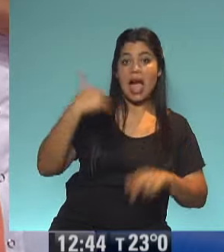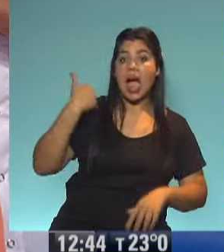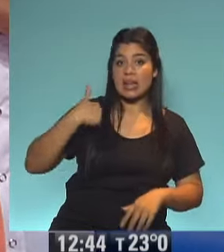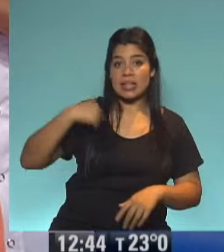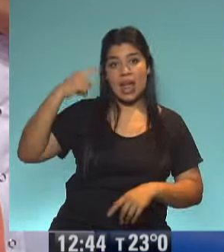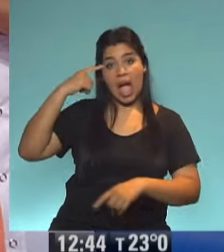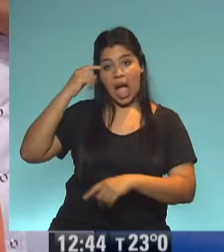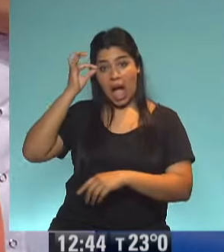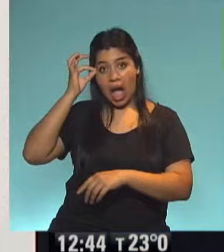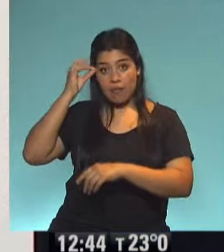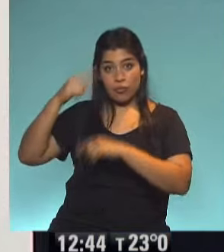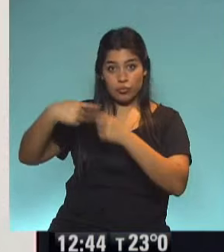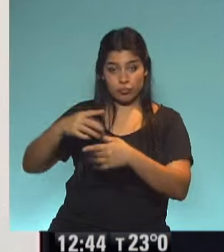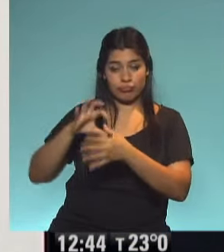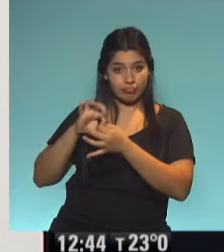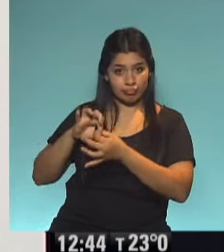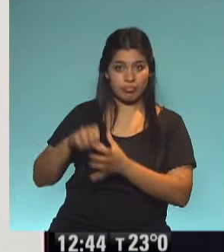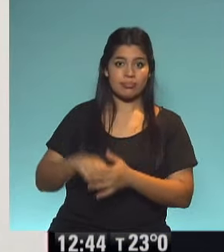Argentina Afro.